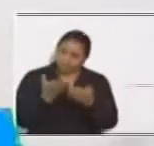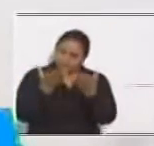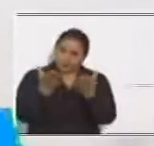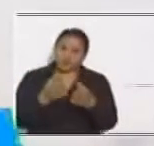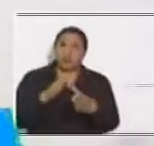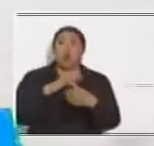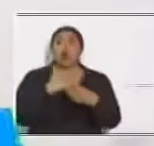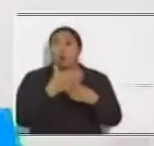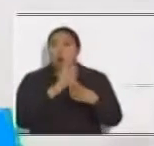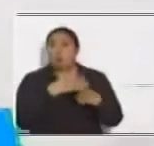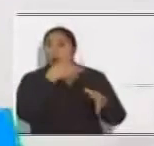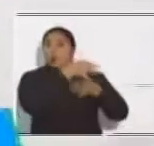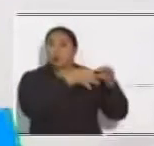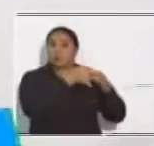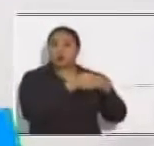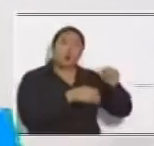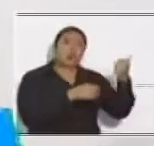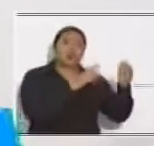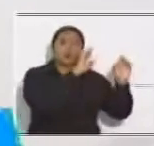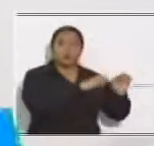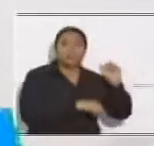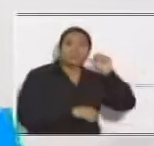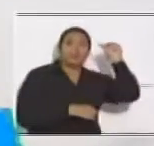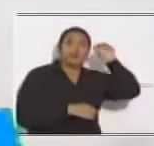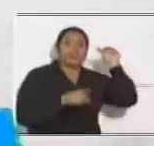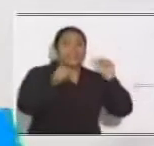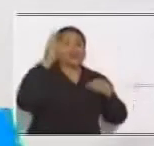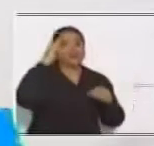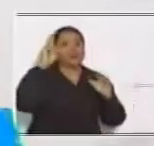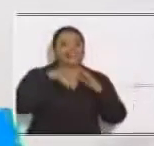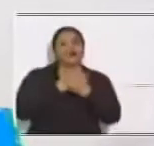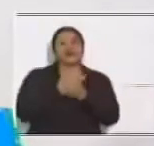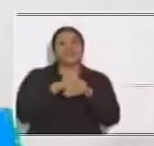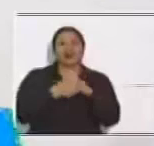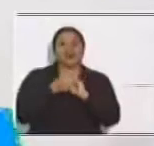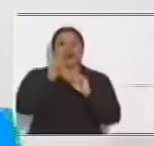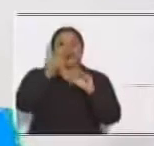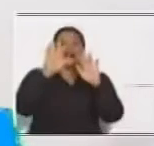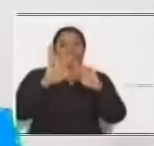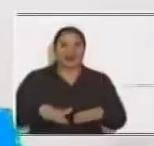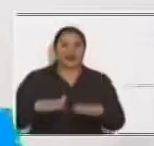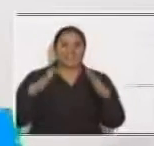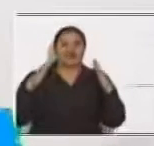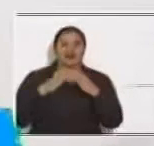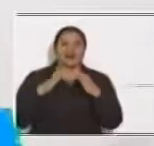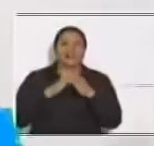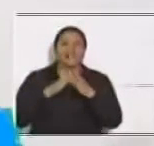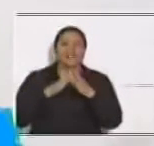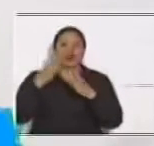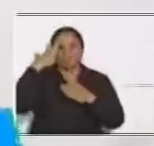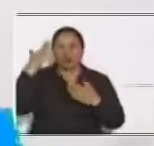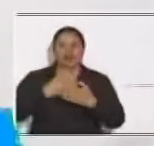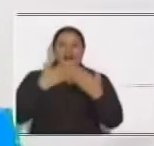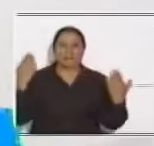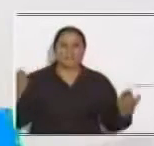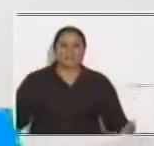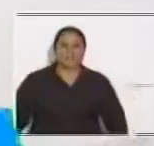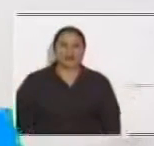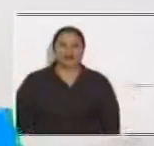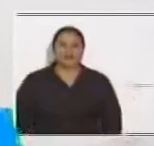Compartan lo aprendido de hoy con un adulto y recuerden, lávense las manos y quédense en casa. Muy buen día.